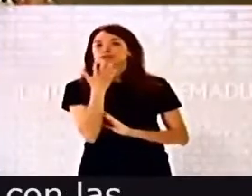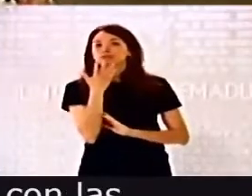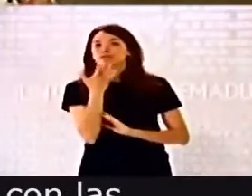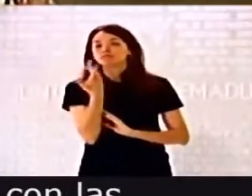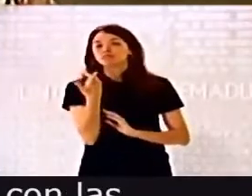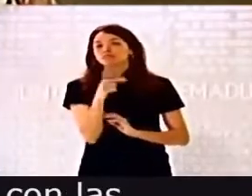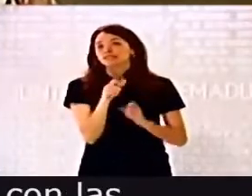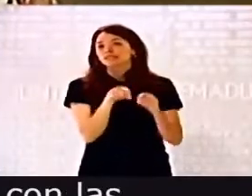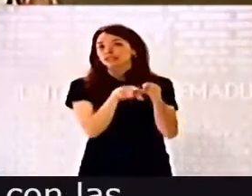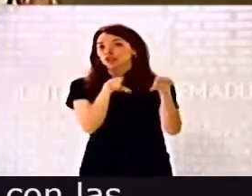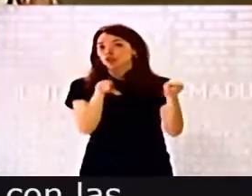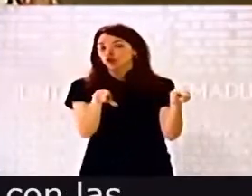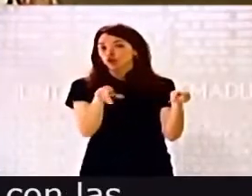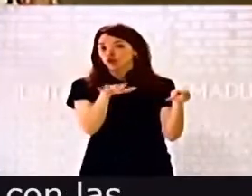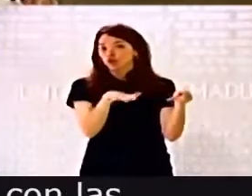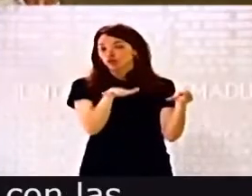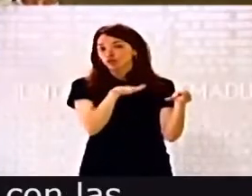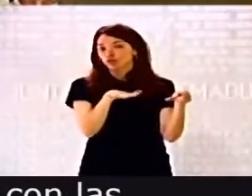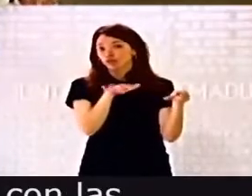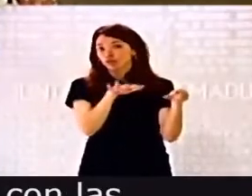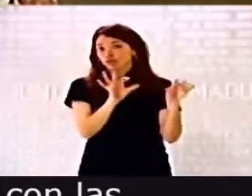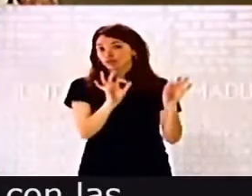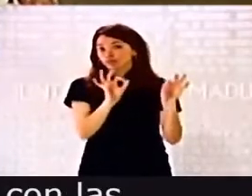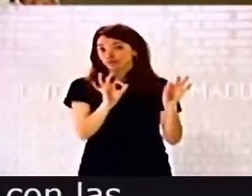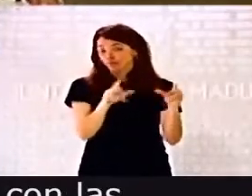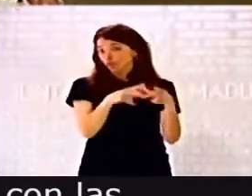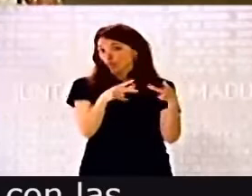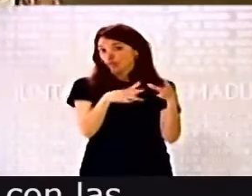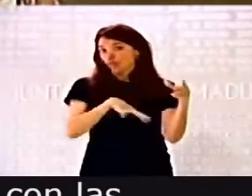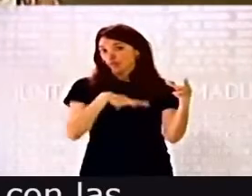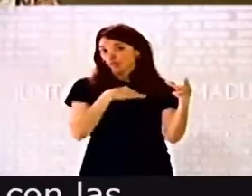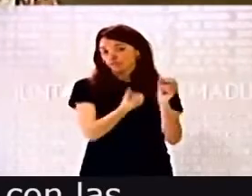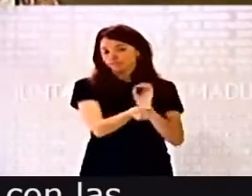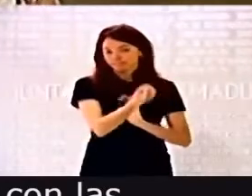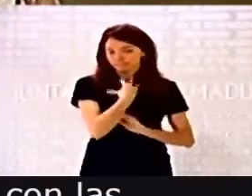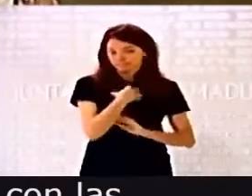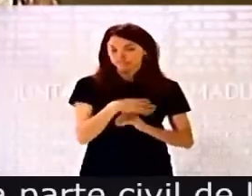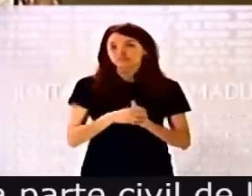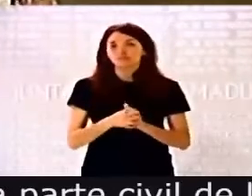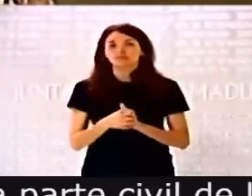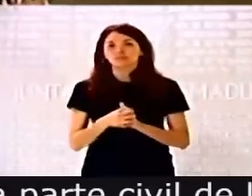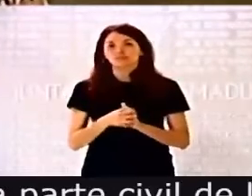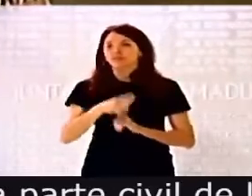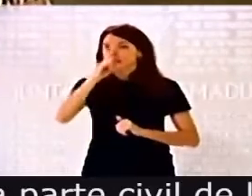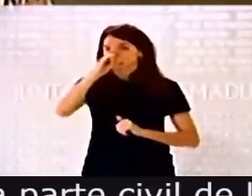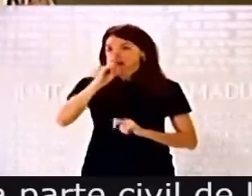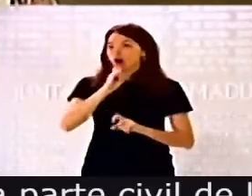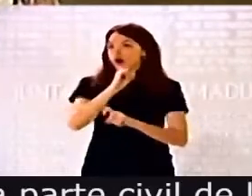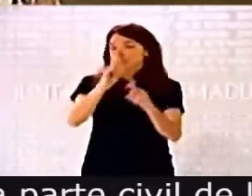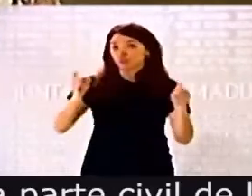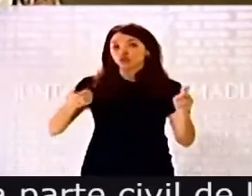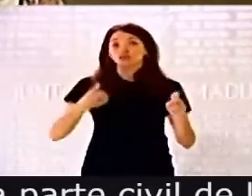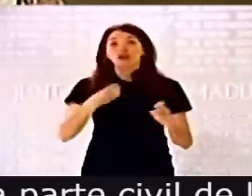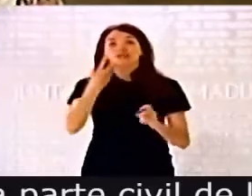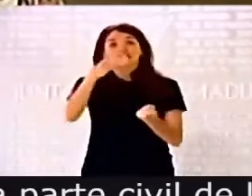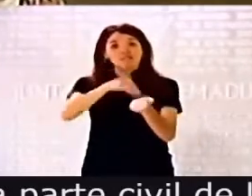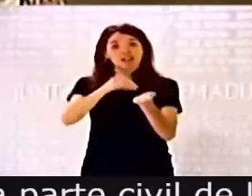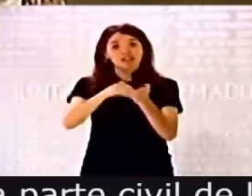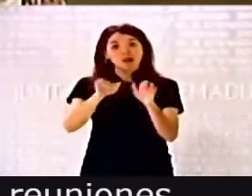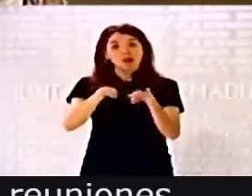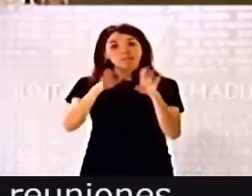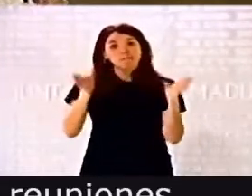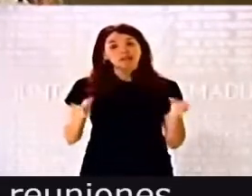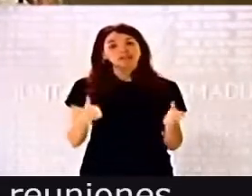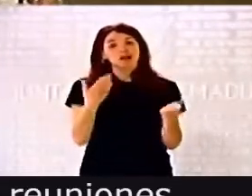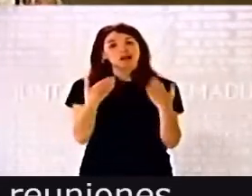del sector, de la parte civil de la sociedad. Hay que recordar que ya llevamos 3 reuniones también con la Mesa del Diálogo